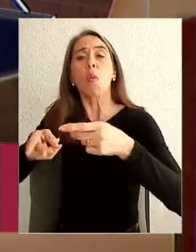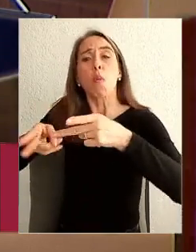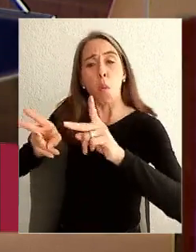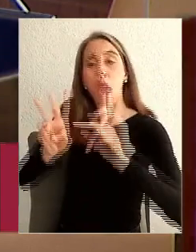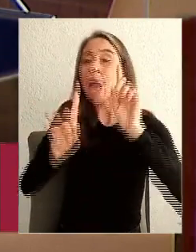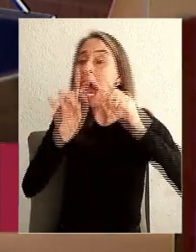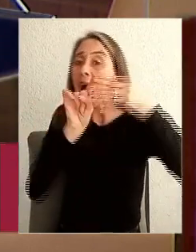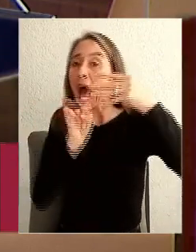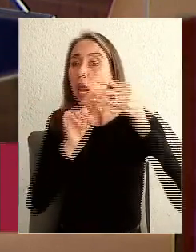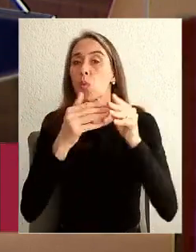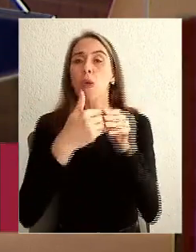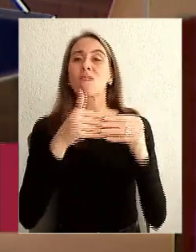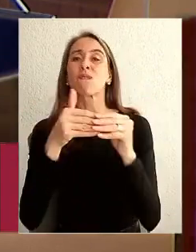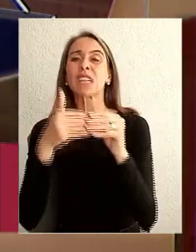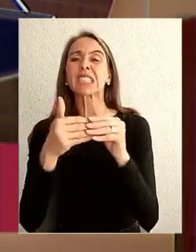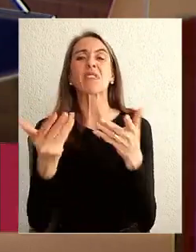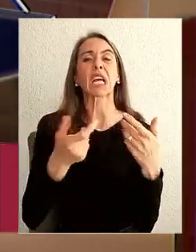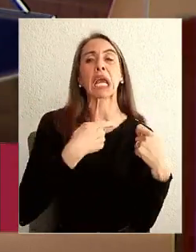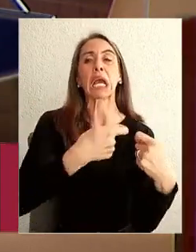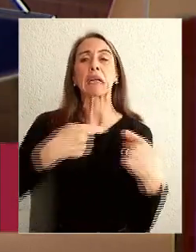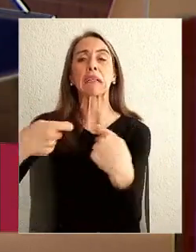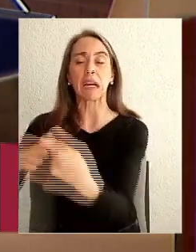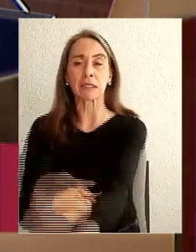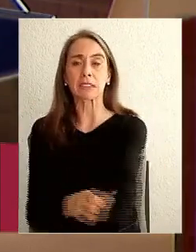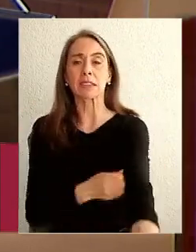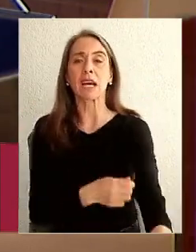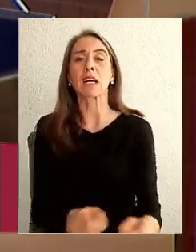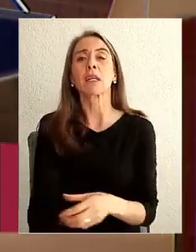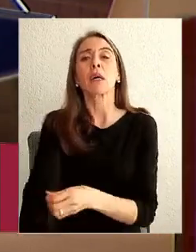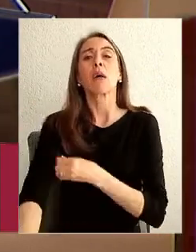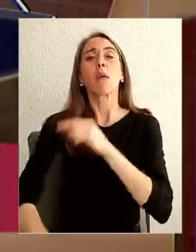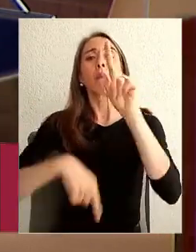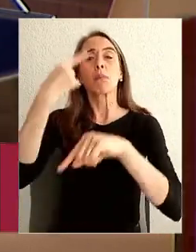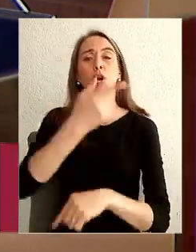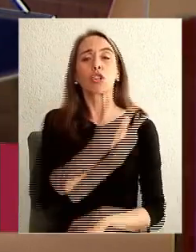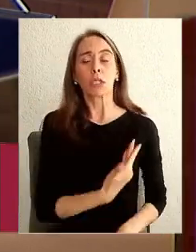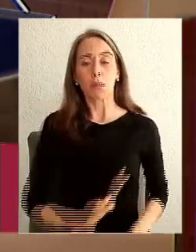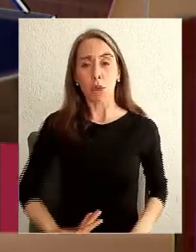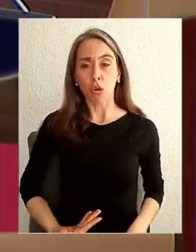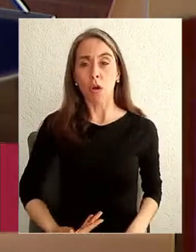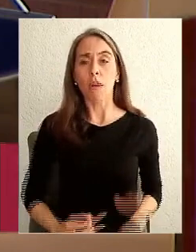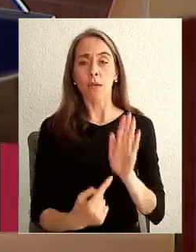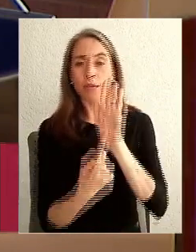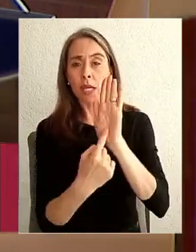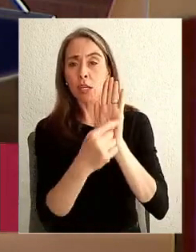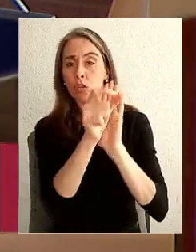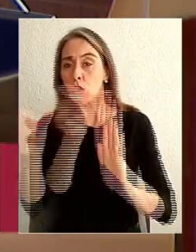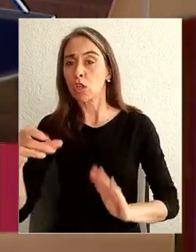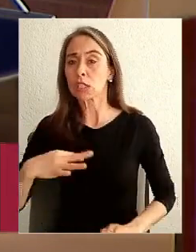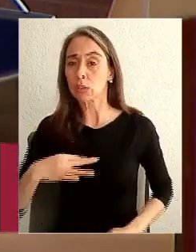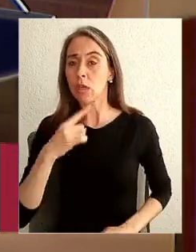programa que comprometen con la ciudadanía y el pueblo chileno en las elecciones.